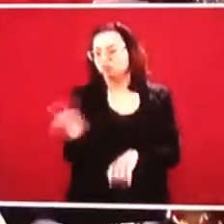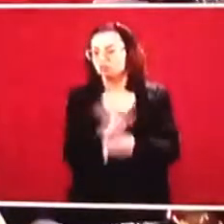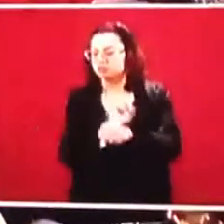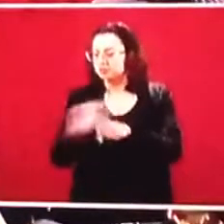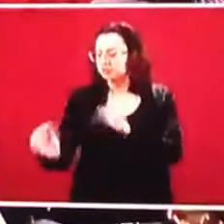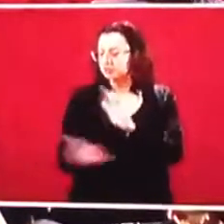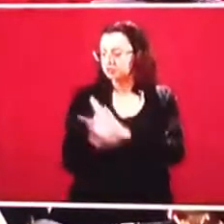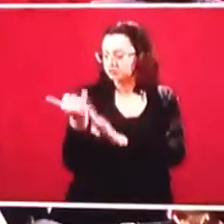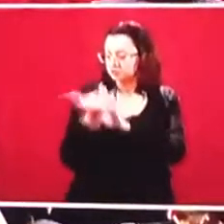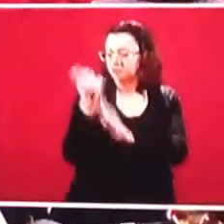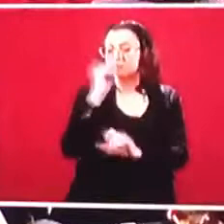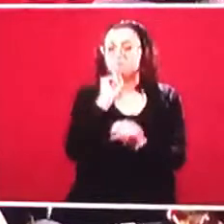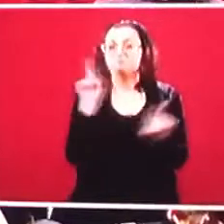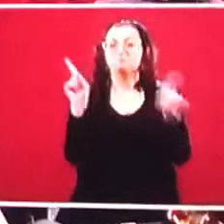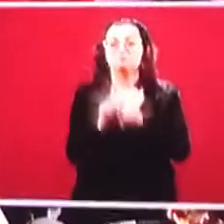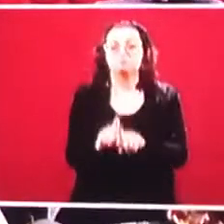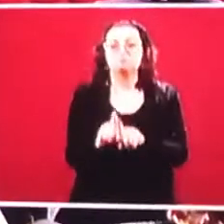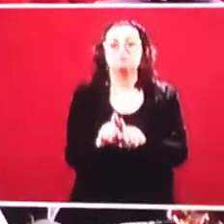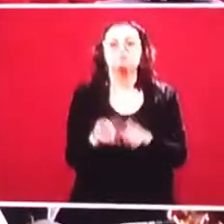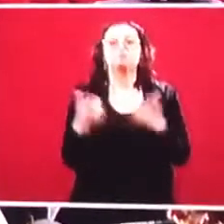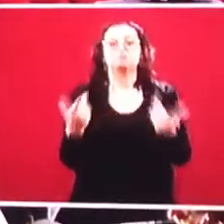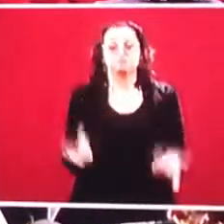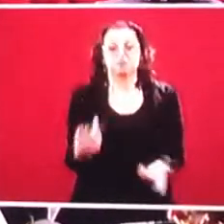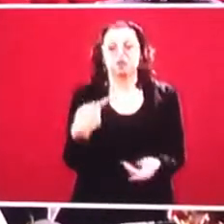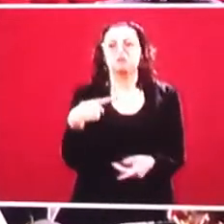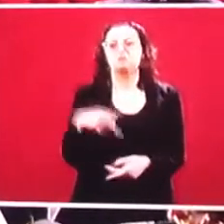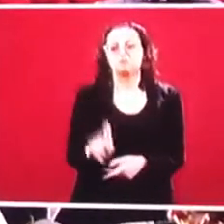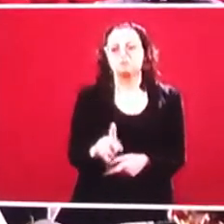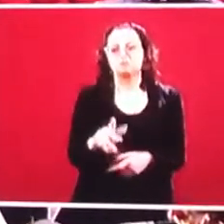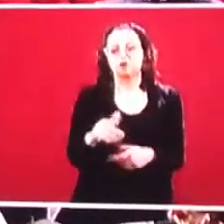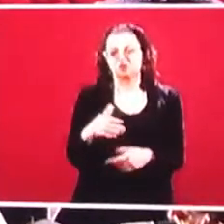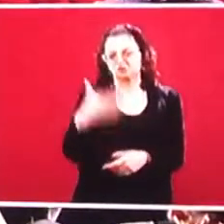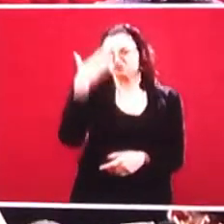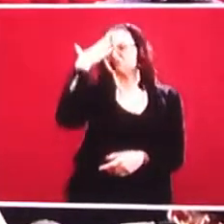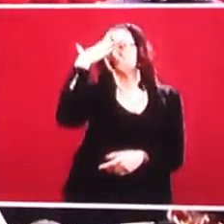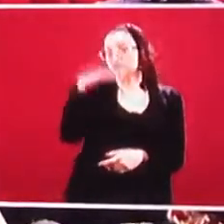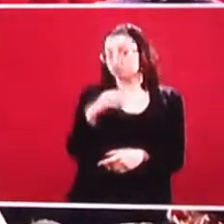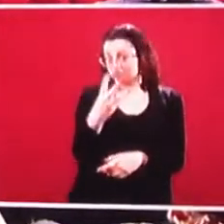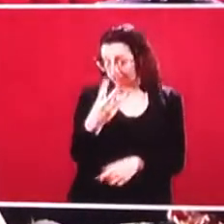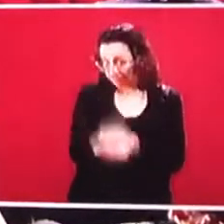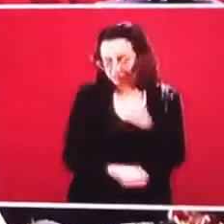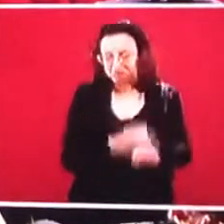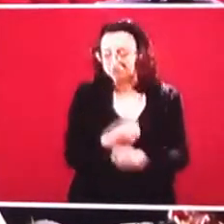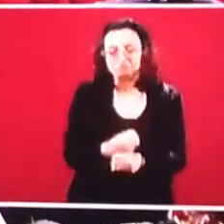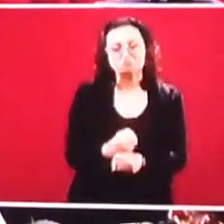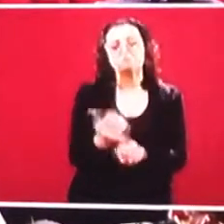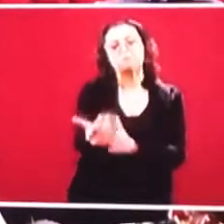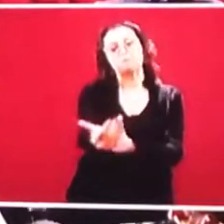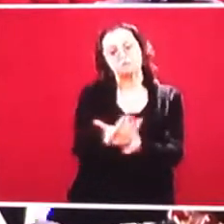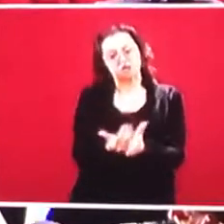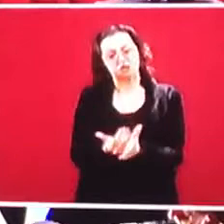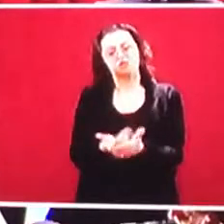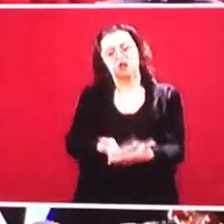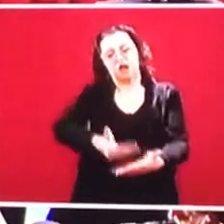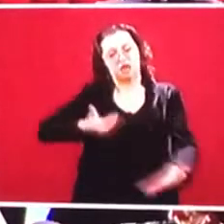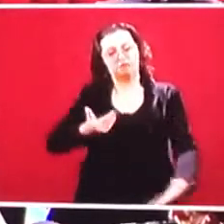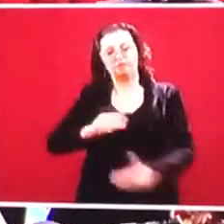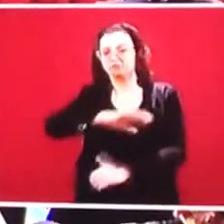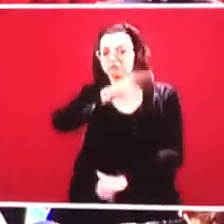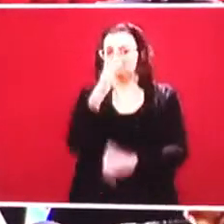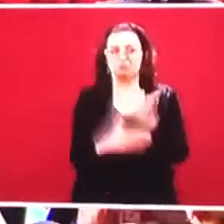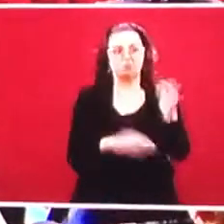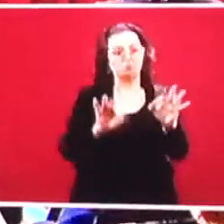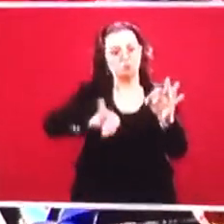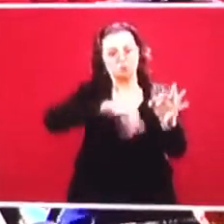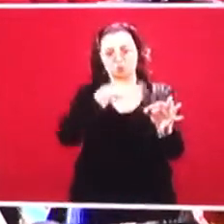COVID-19 y lo que está sucediendo en el país. Todo el programa giraba en criticar al presidente López Obrador por supuestas